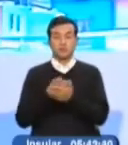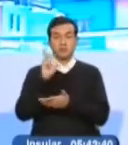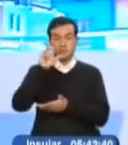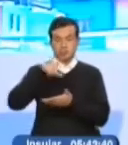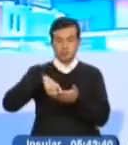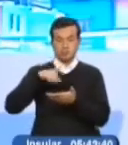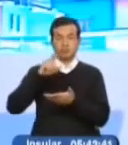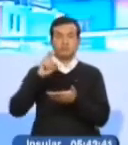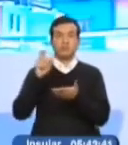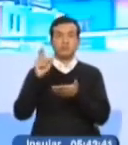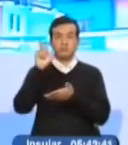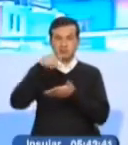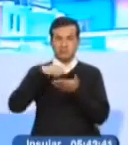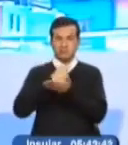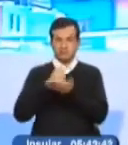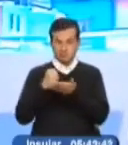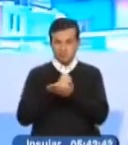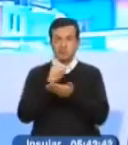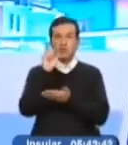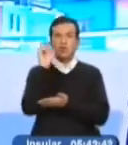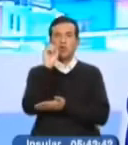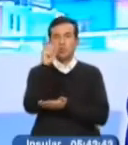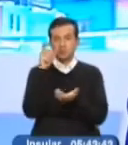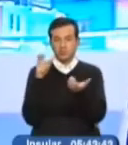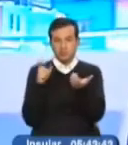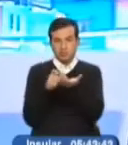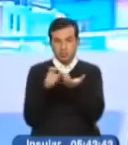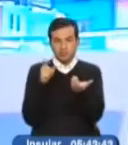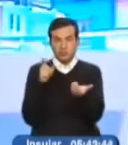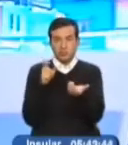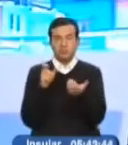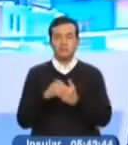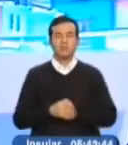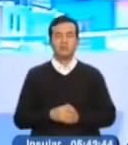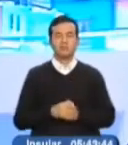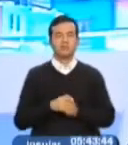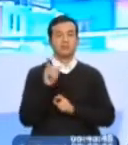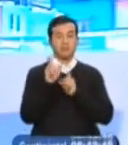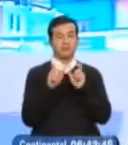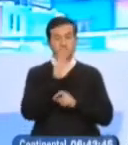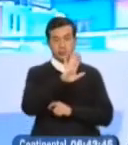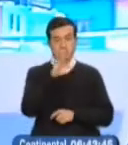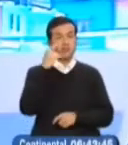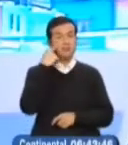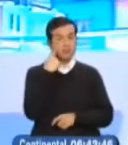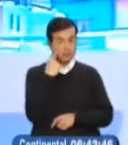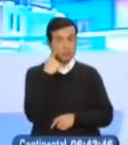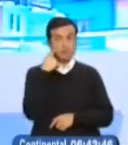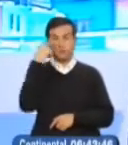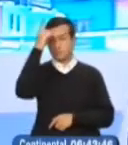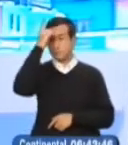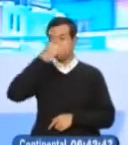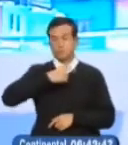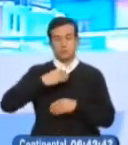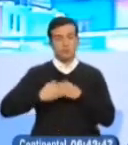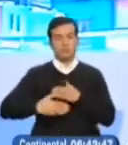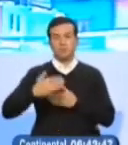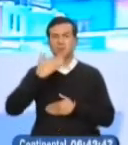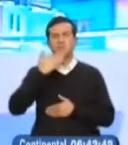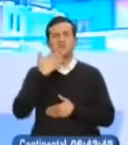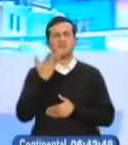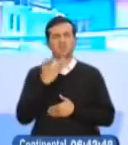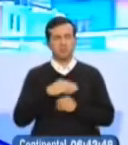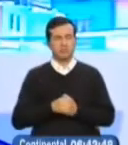de débito o de crédito. Para que la ciudadanía entienda cuál es el alcance de esta medida, es